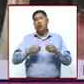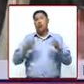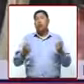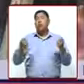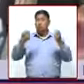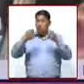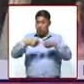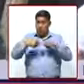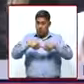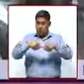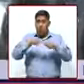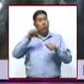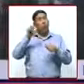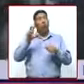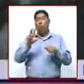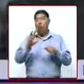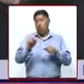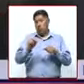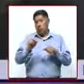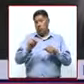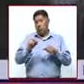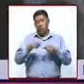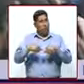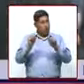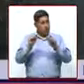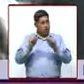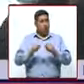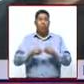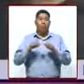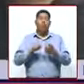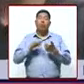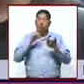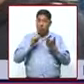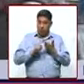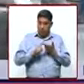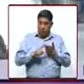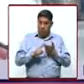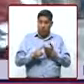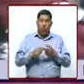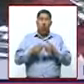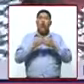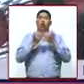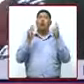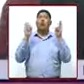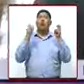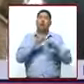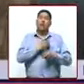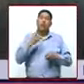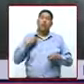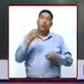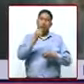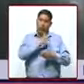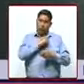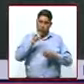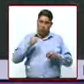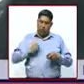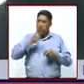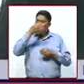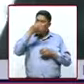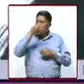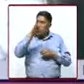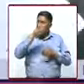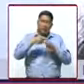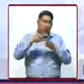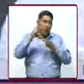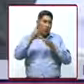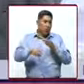o no la subvención. Dos, escaños parlamentarios con miras a los resultados